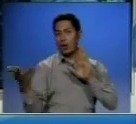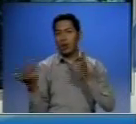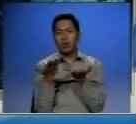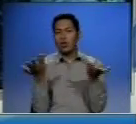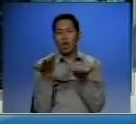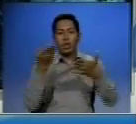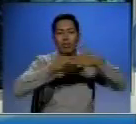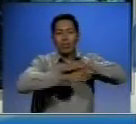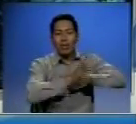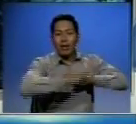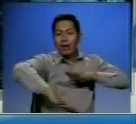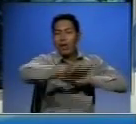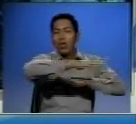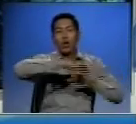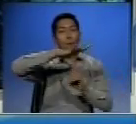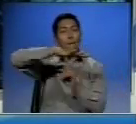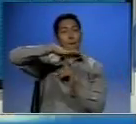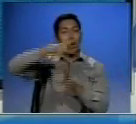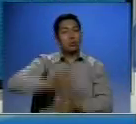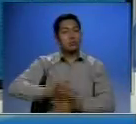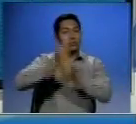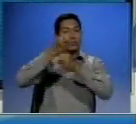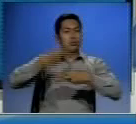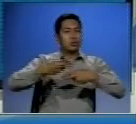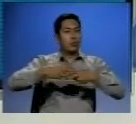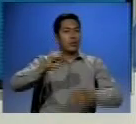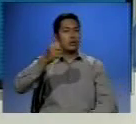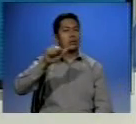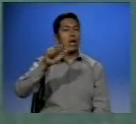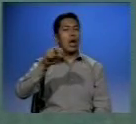área protegida del Parque Nacional Sangay en Morona, Santiago.